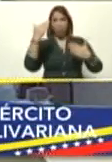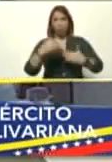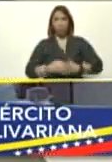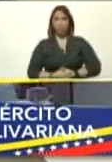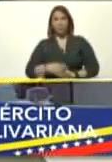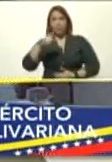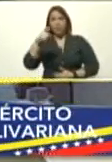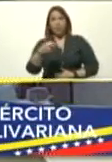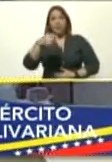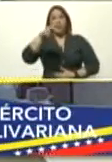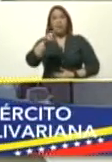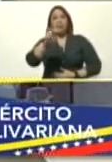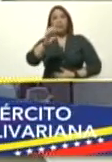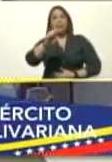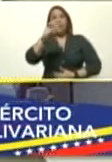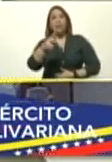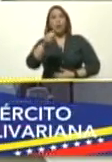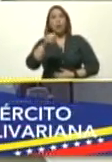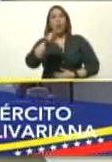Gregorio Sánchez,